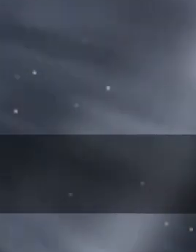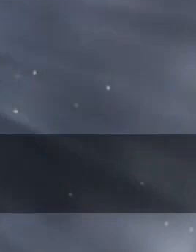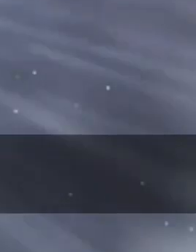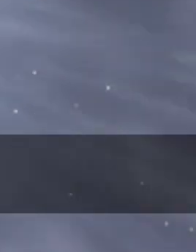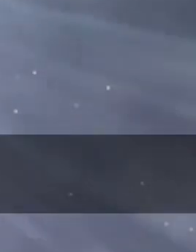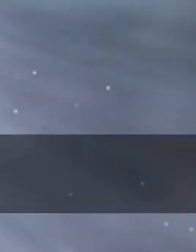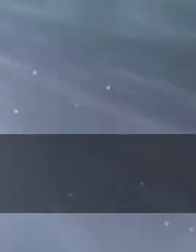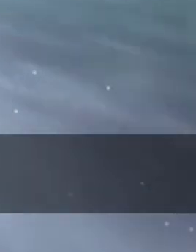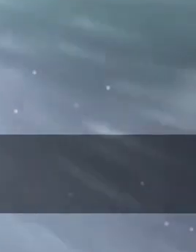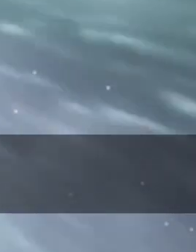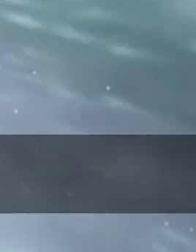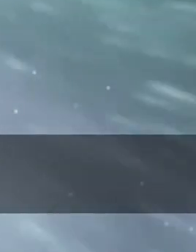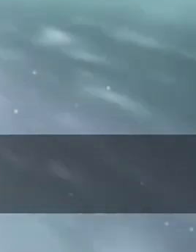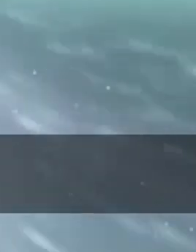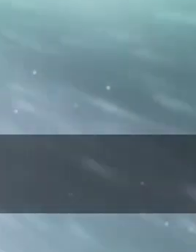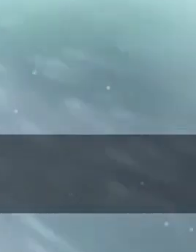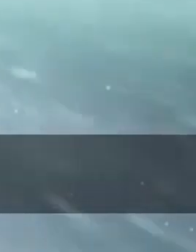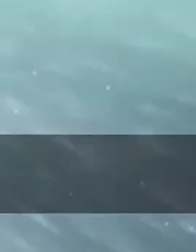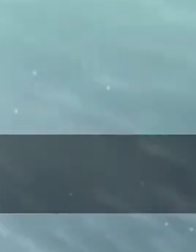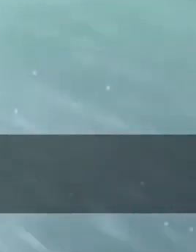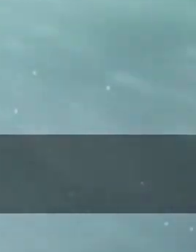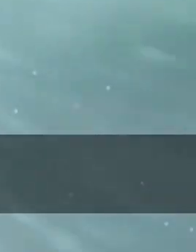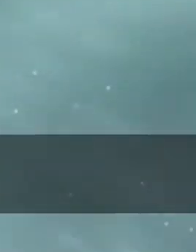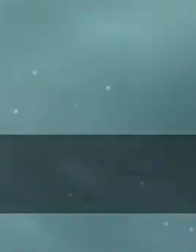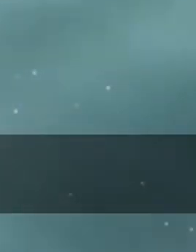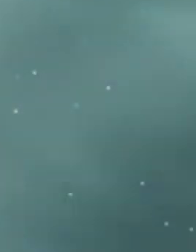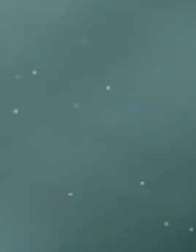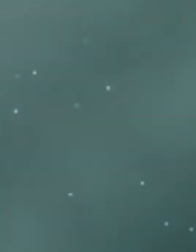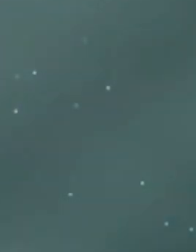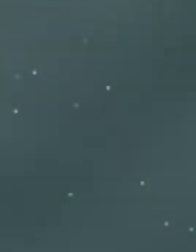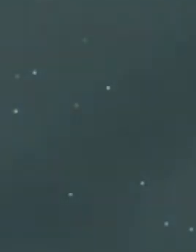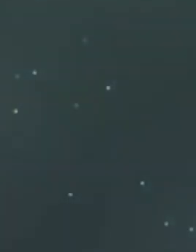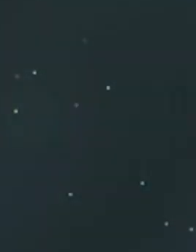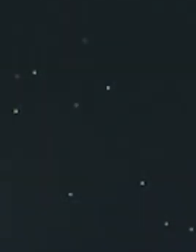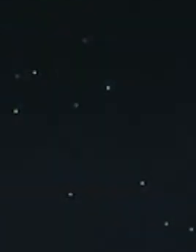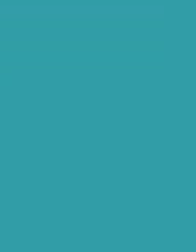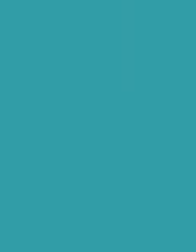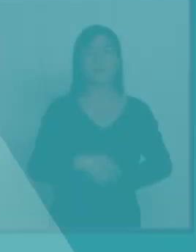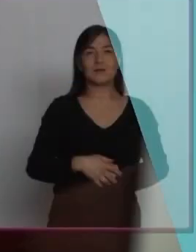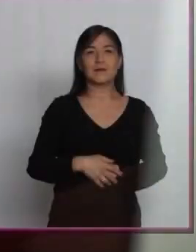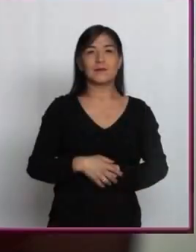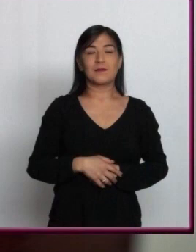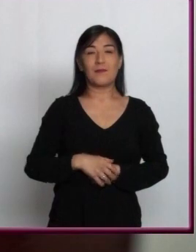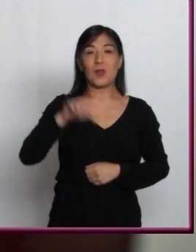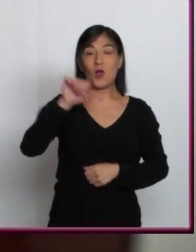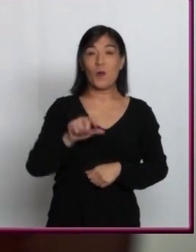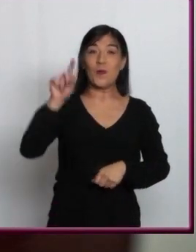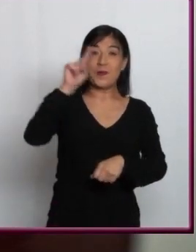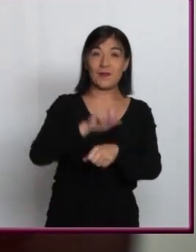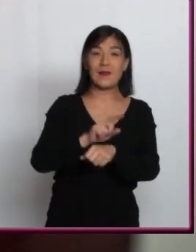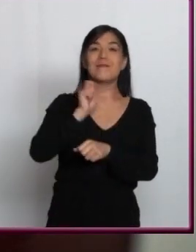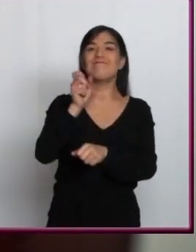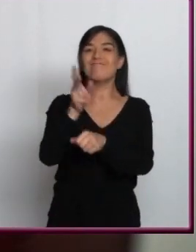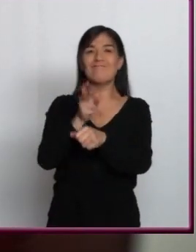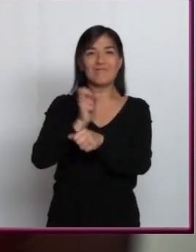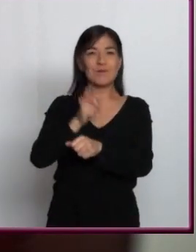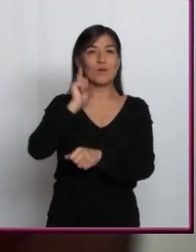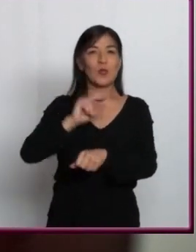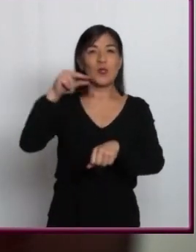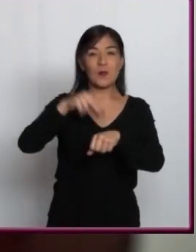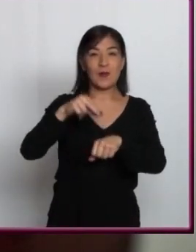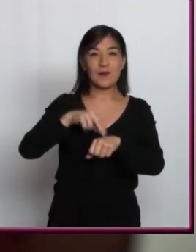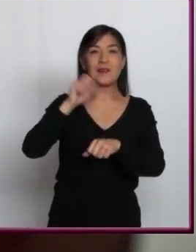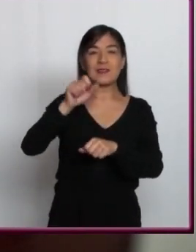most likely originates from colliding neutron stars. El día de hoy tenemos como invitada a la doctora